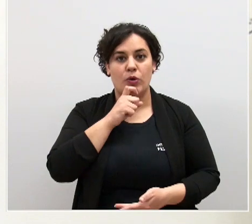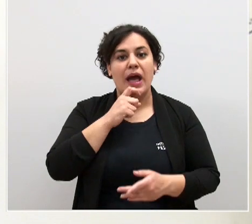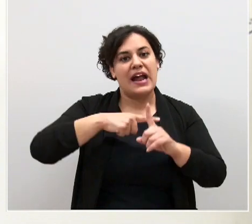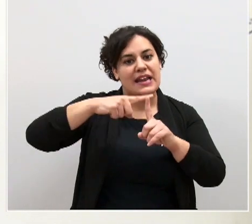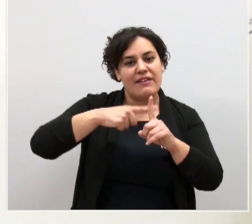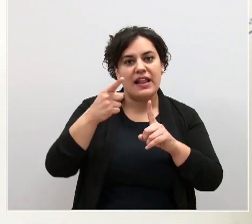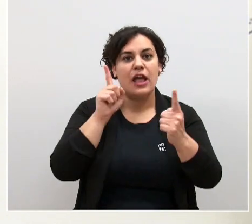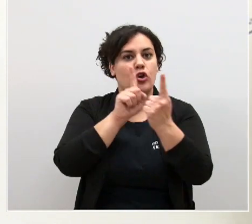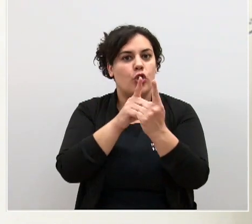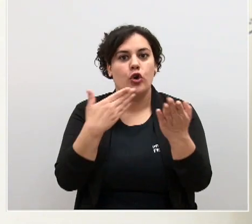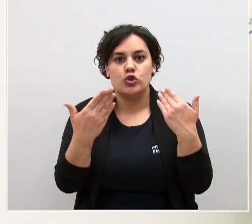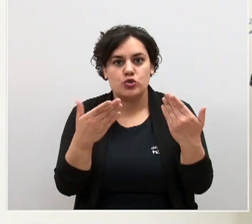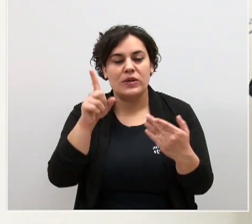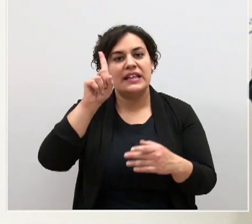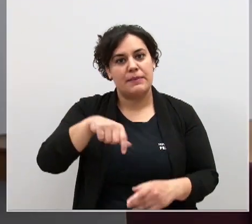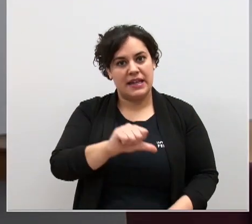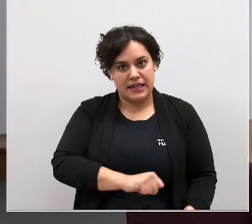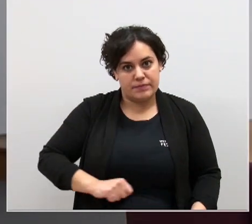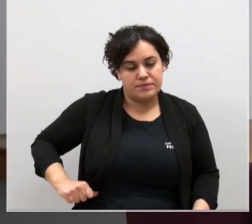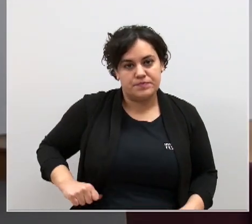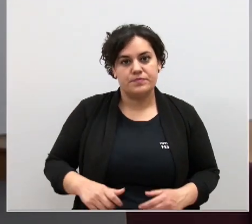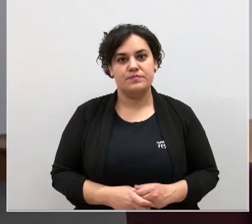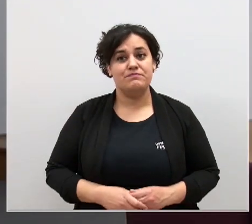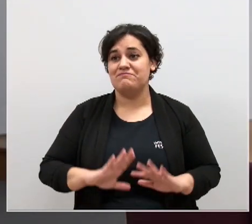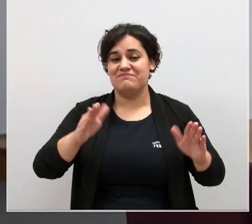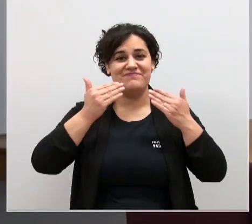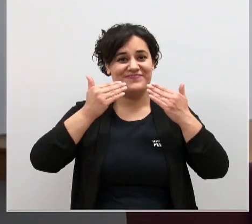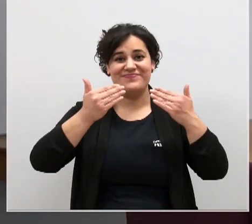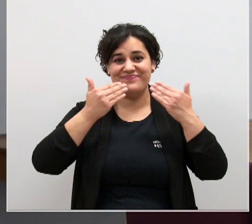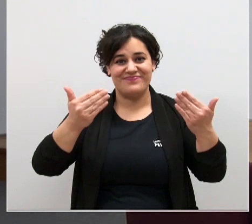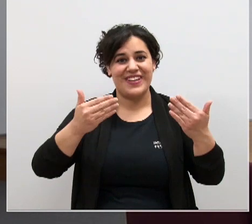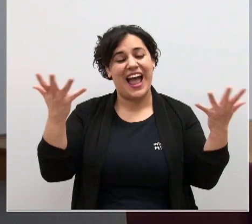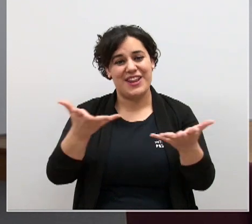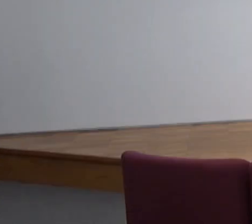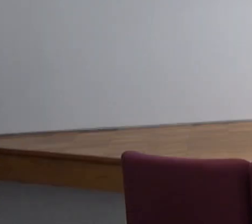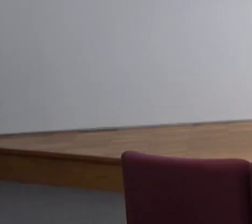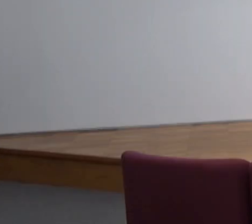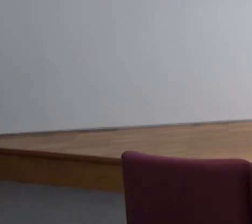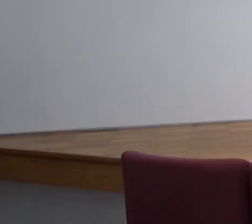como a nivel quirúrgico. Pues muchísimas gracias y ánimo.